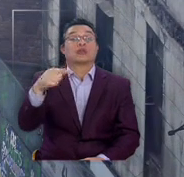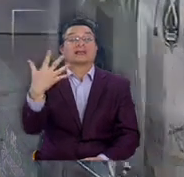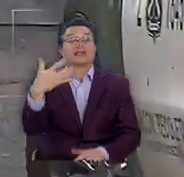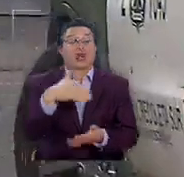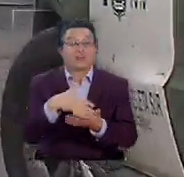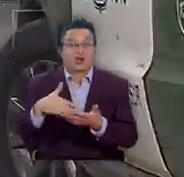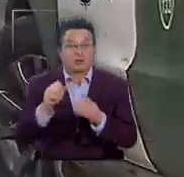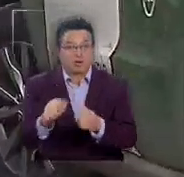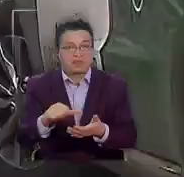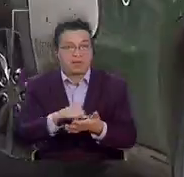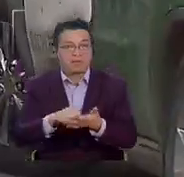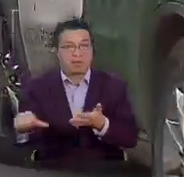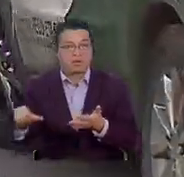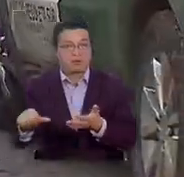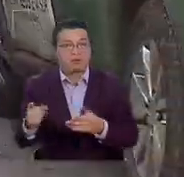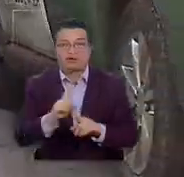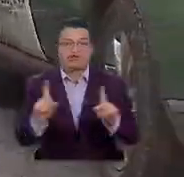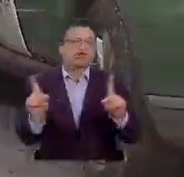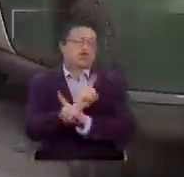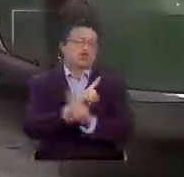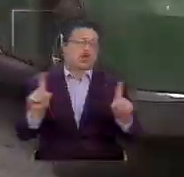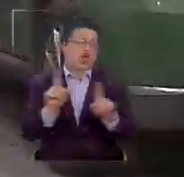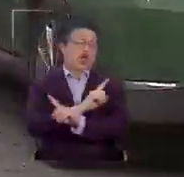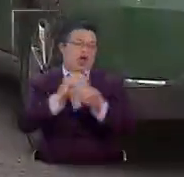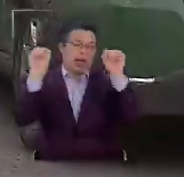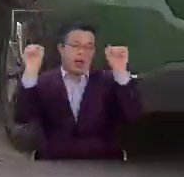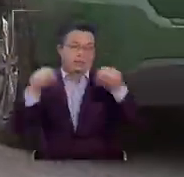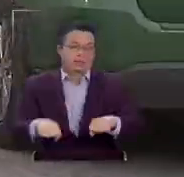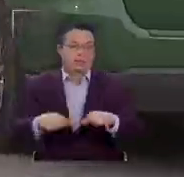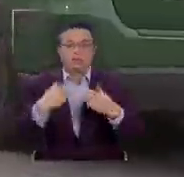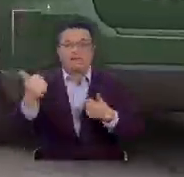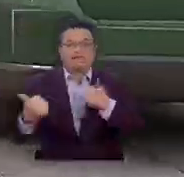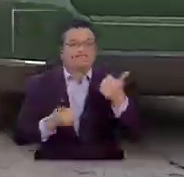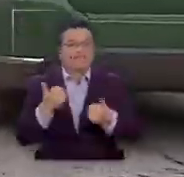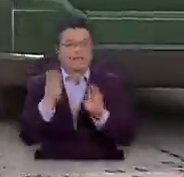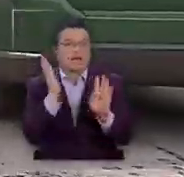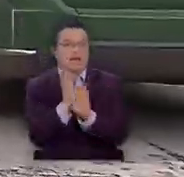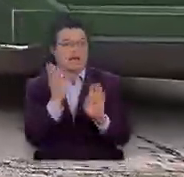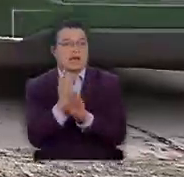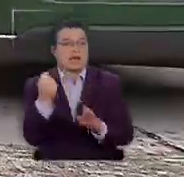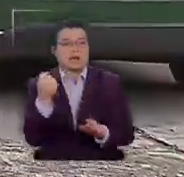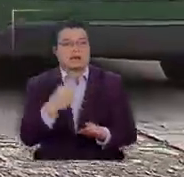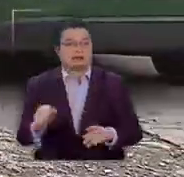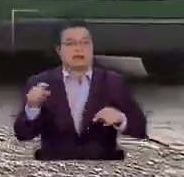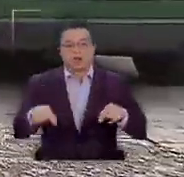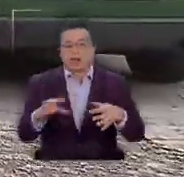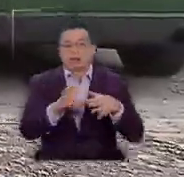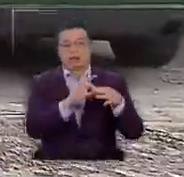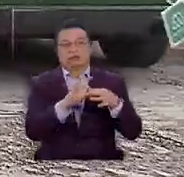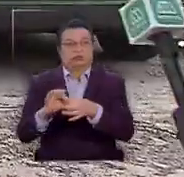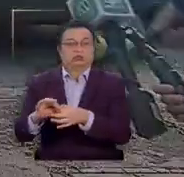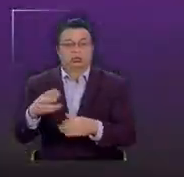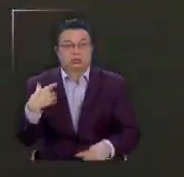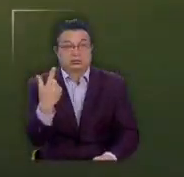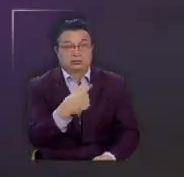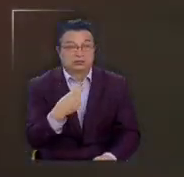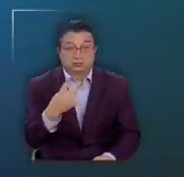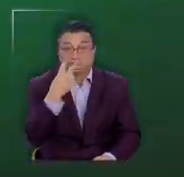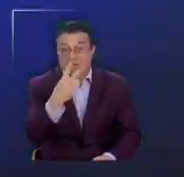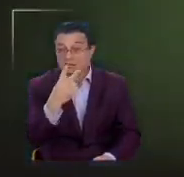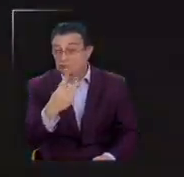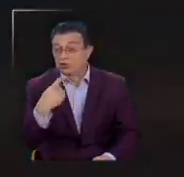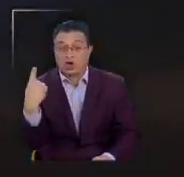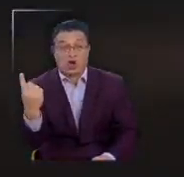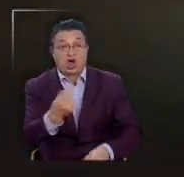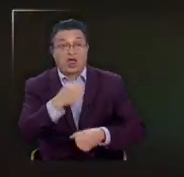pesos. Es inaceptable que se realicen fiestas clandestinas frente a lo que estamos viviendo. Hemos visto cómo todos